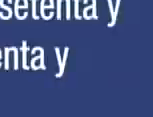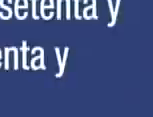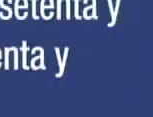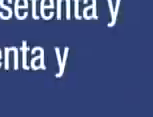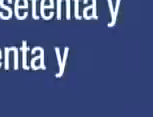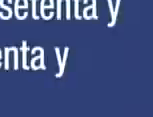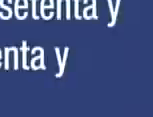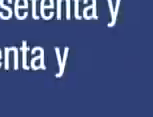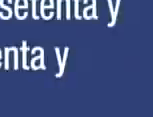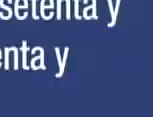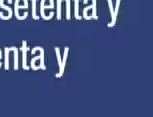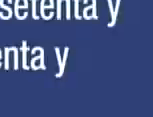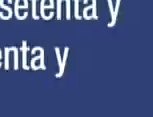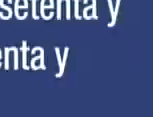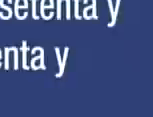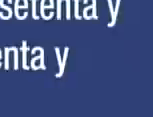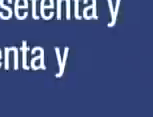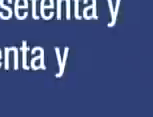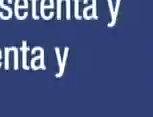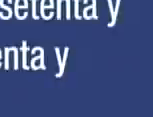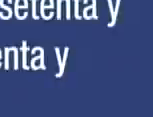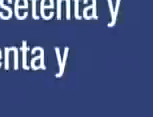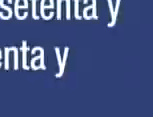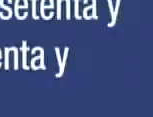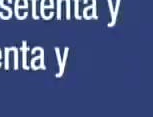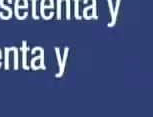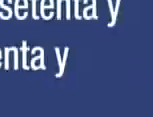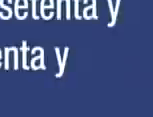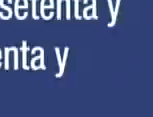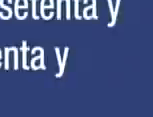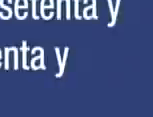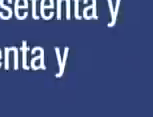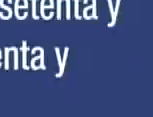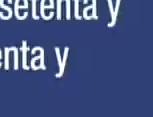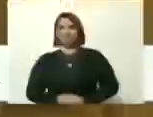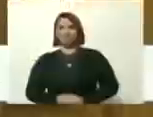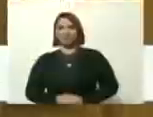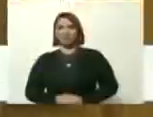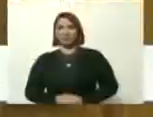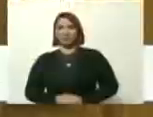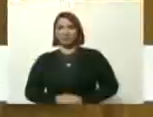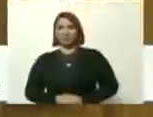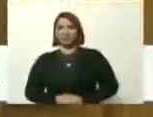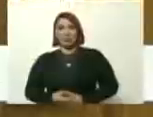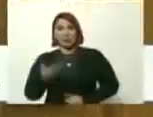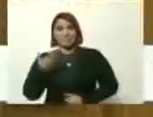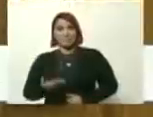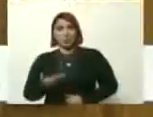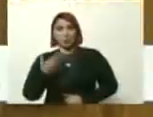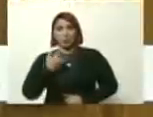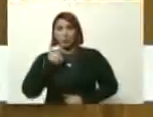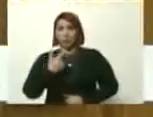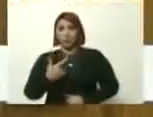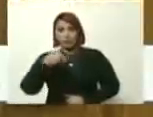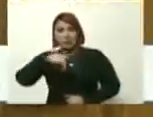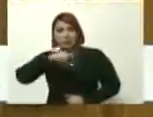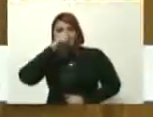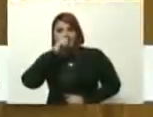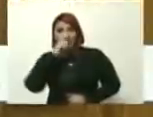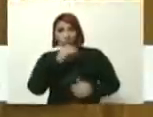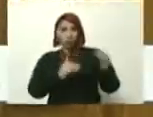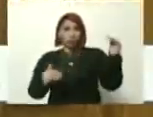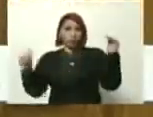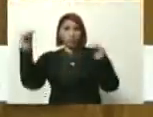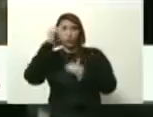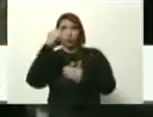venido justamente avanzando. Es importante resaltar que este año se ha incrementado